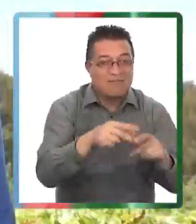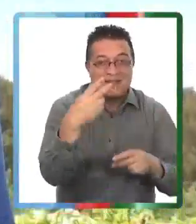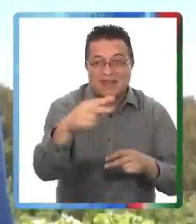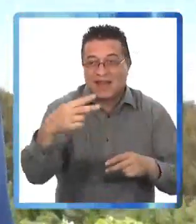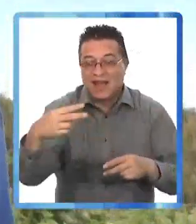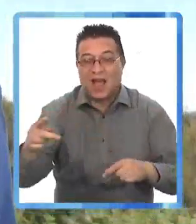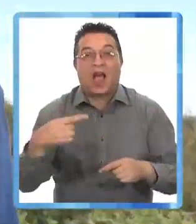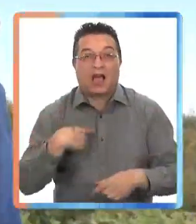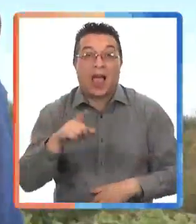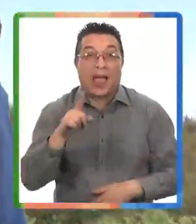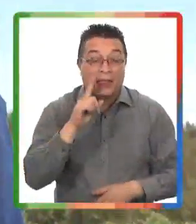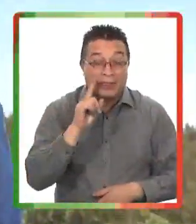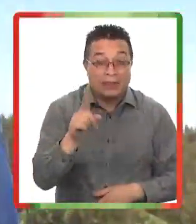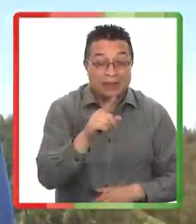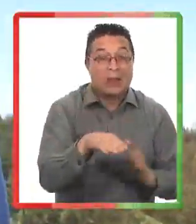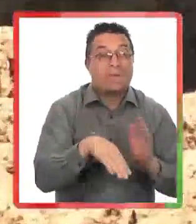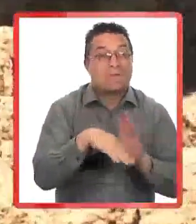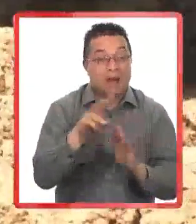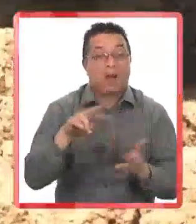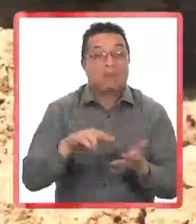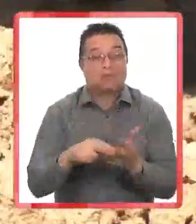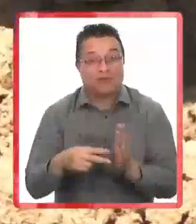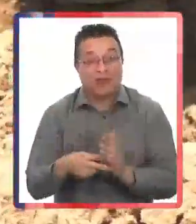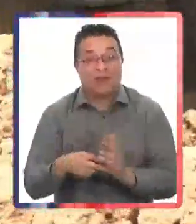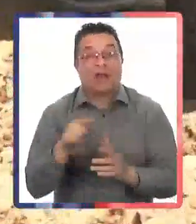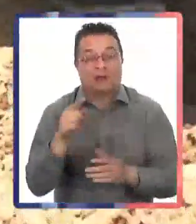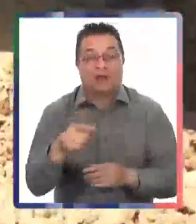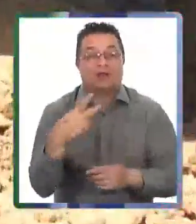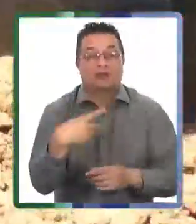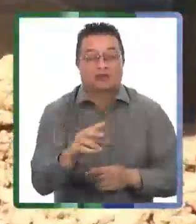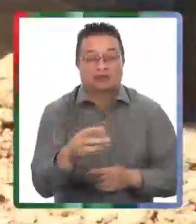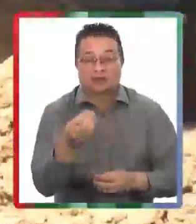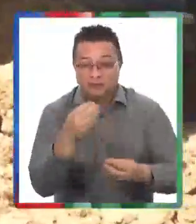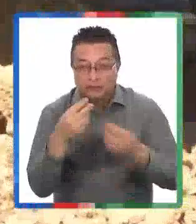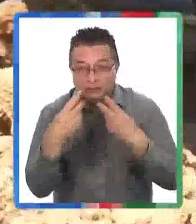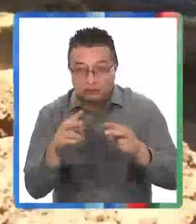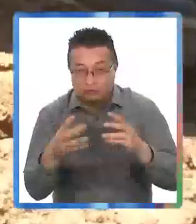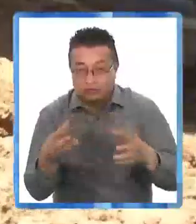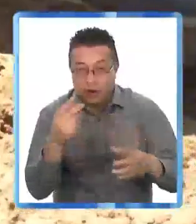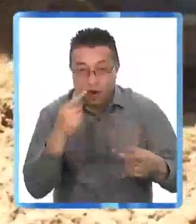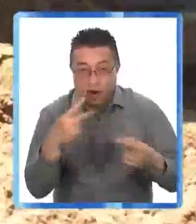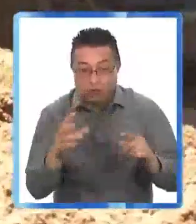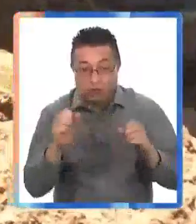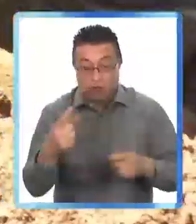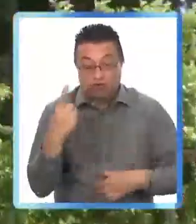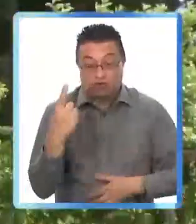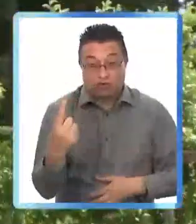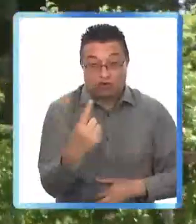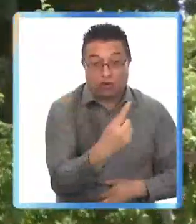más dificultades para, por su propia cuenta, exportar, por ejemplo, ser también parte de estas redes